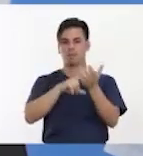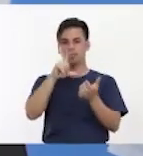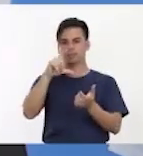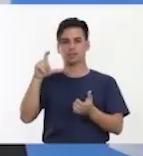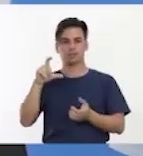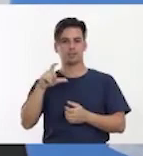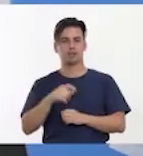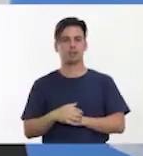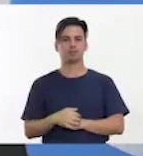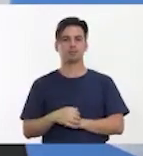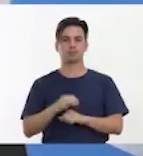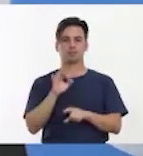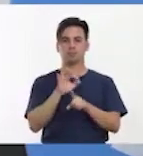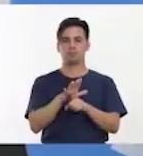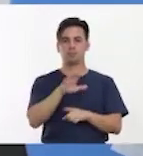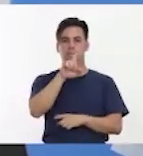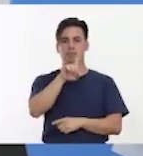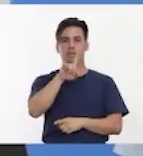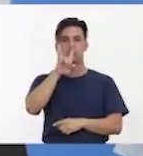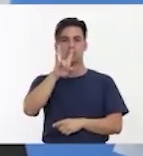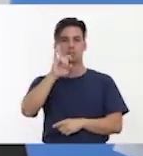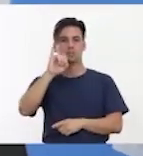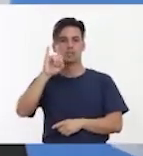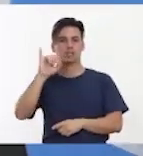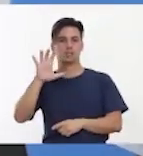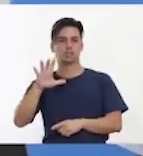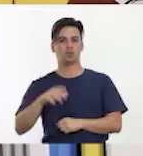en el año 1965.